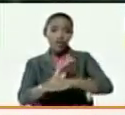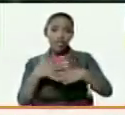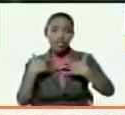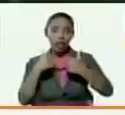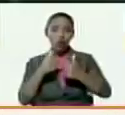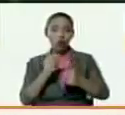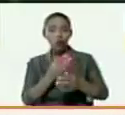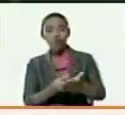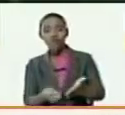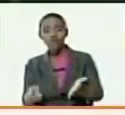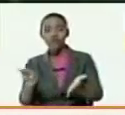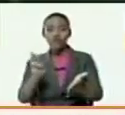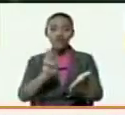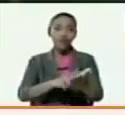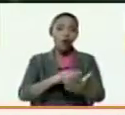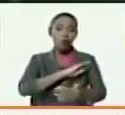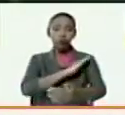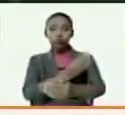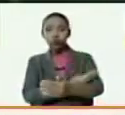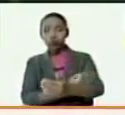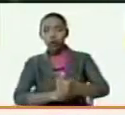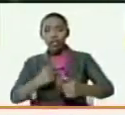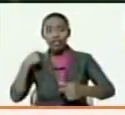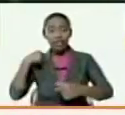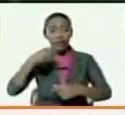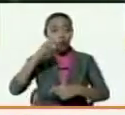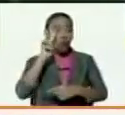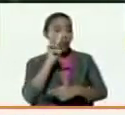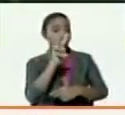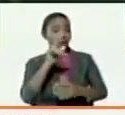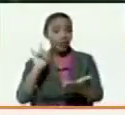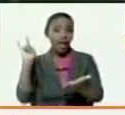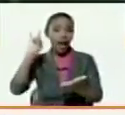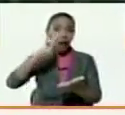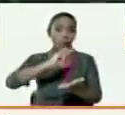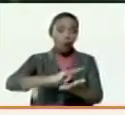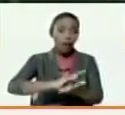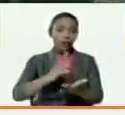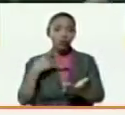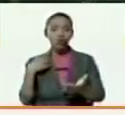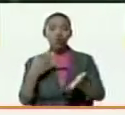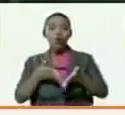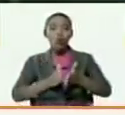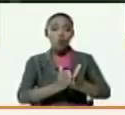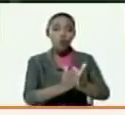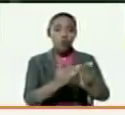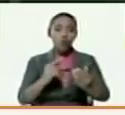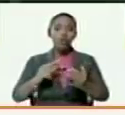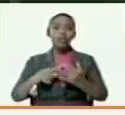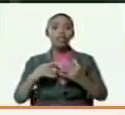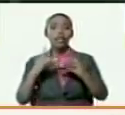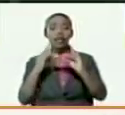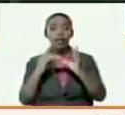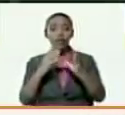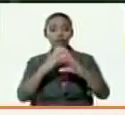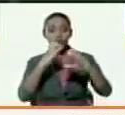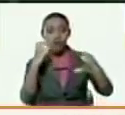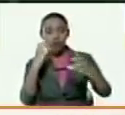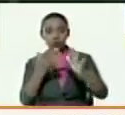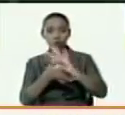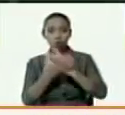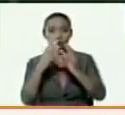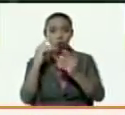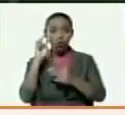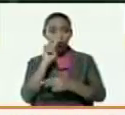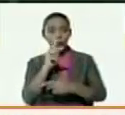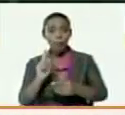refuerzan el sistema de vigilancia epidemiológica en puertos, aeropuertos e igualmente internacionales y puntos fronterizos. El